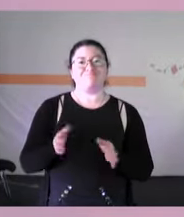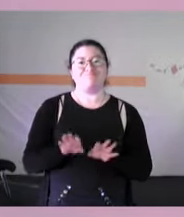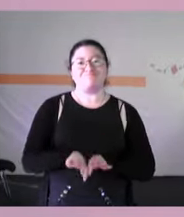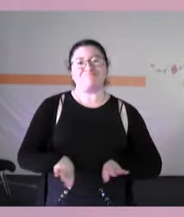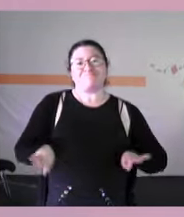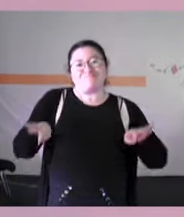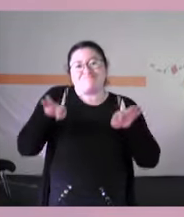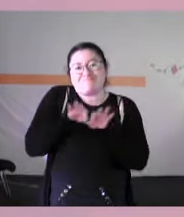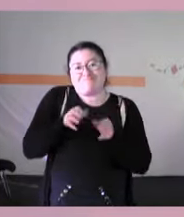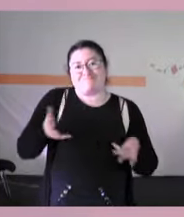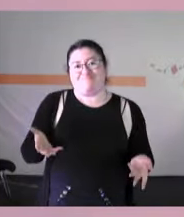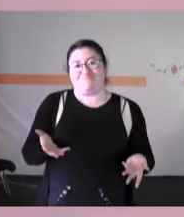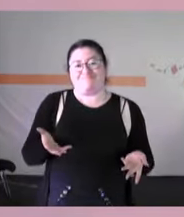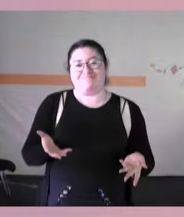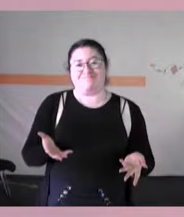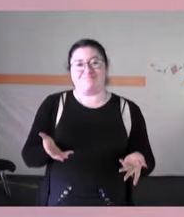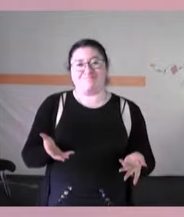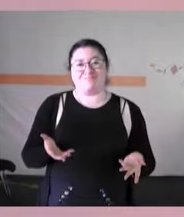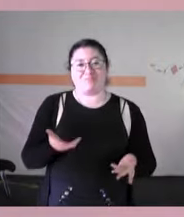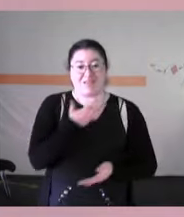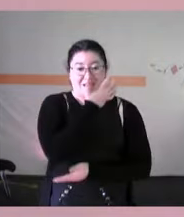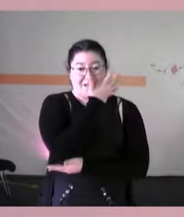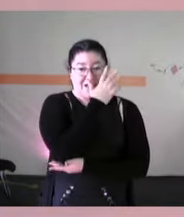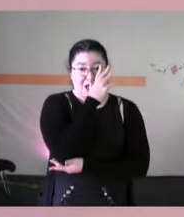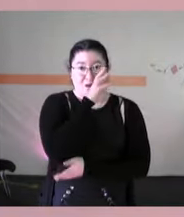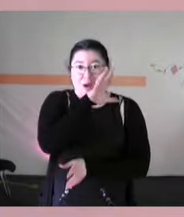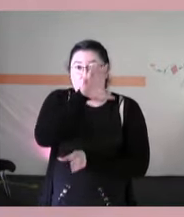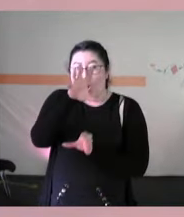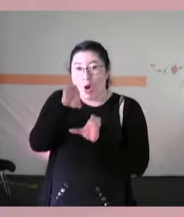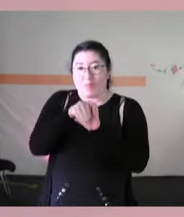No sé si vale todos los árboles, pero